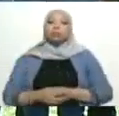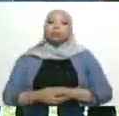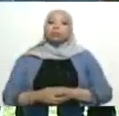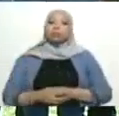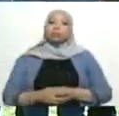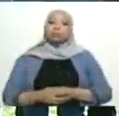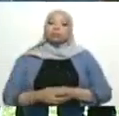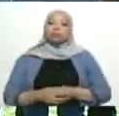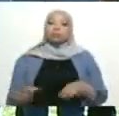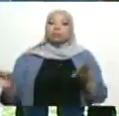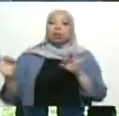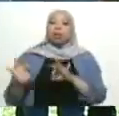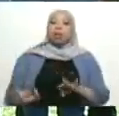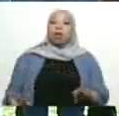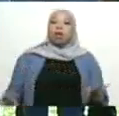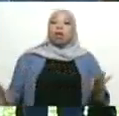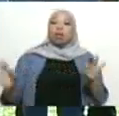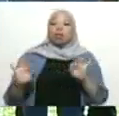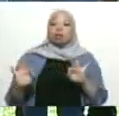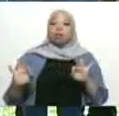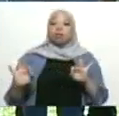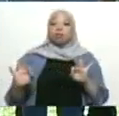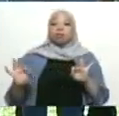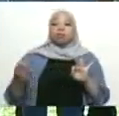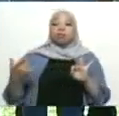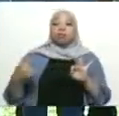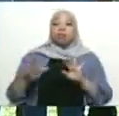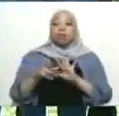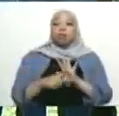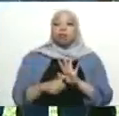Vacío, no hay nada aquí. Lo que hay es ambición.